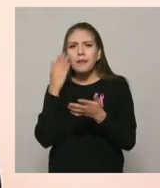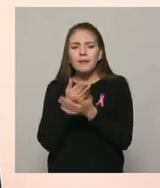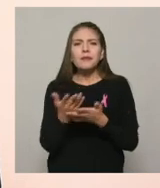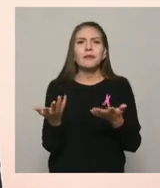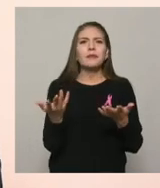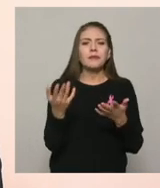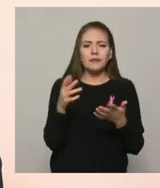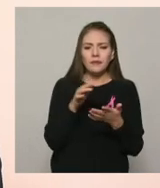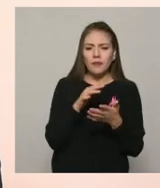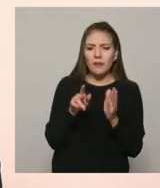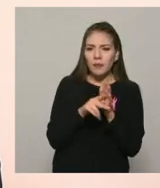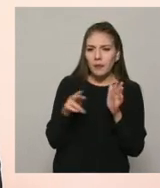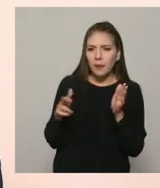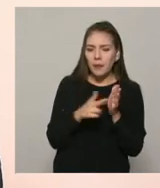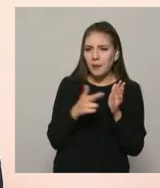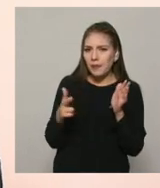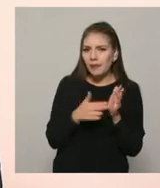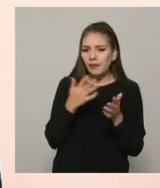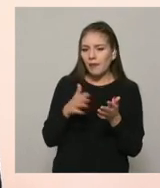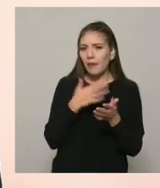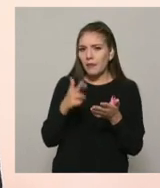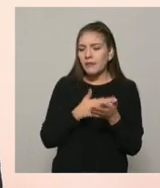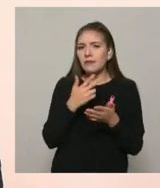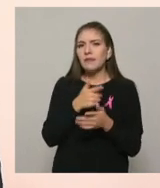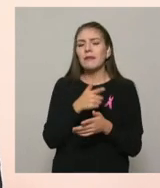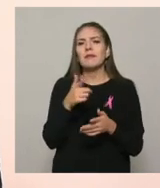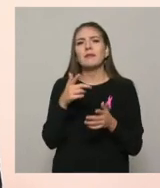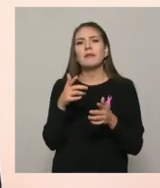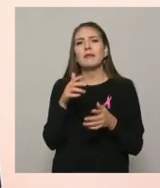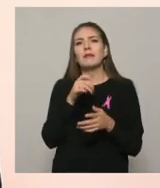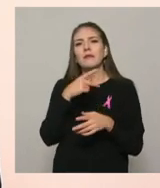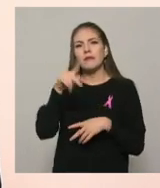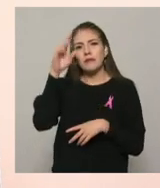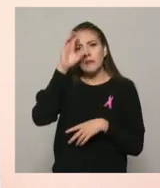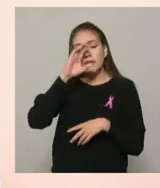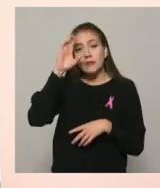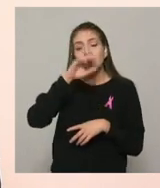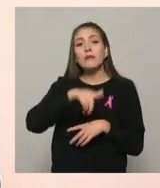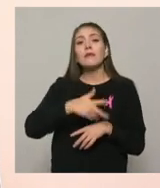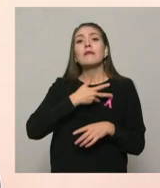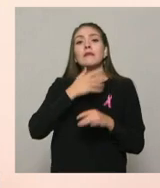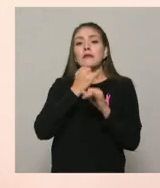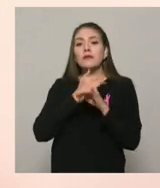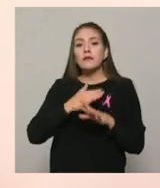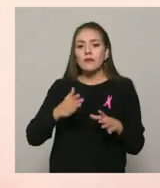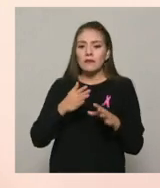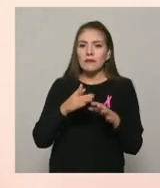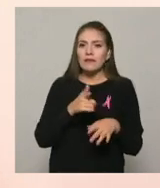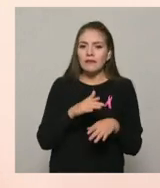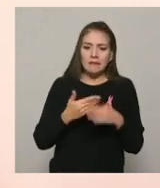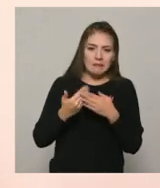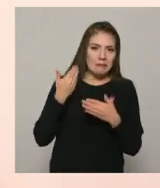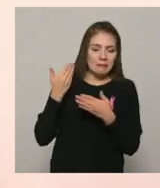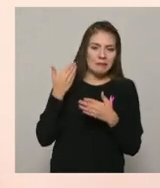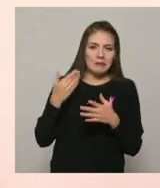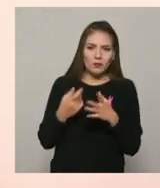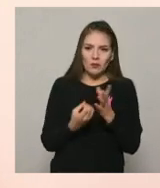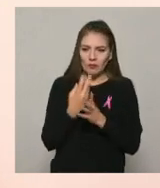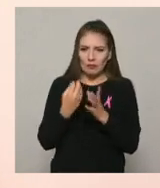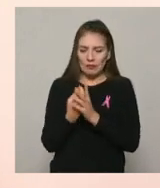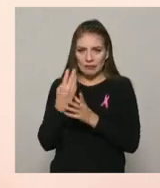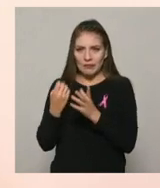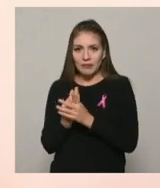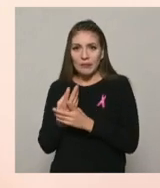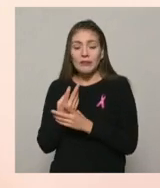revistas científicas, que son las que van a proporcionar la información actualizada y más reciente. Pues eso es un compromiso que